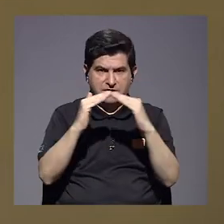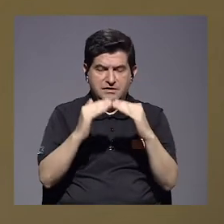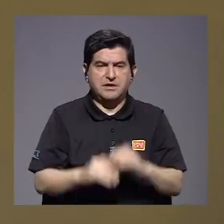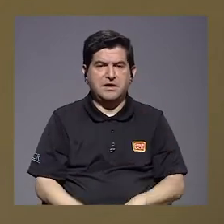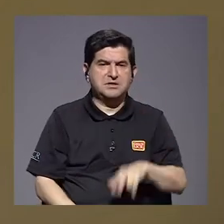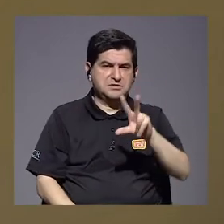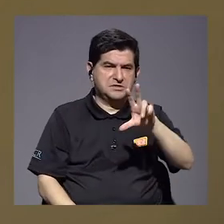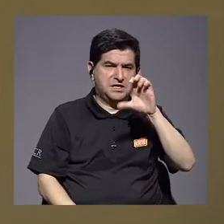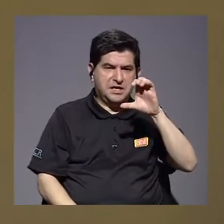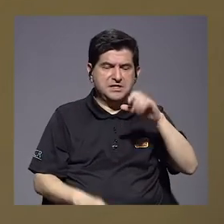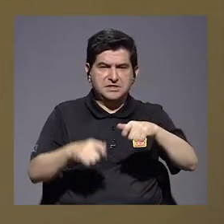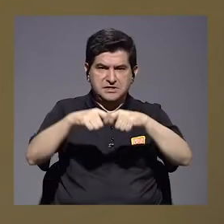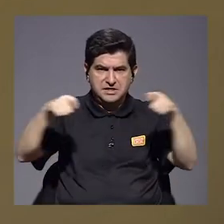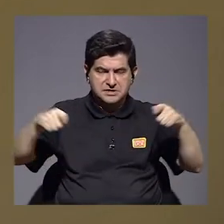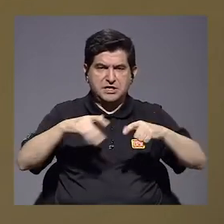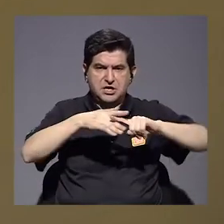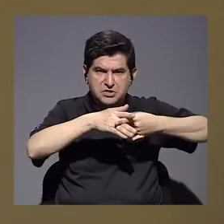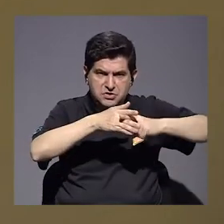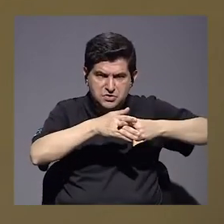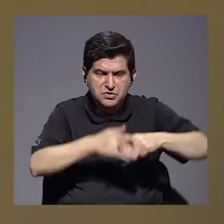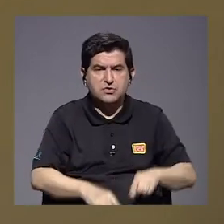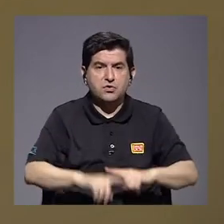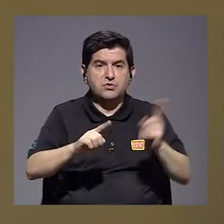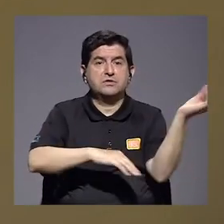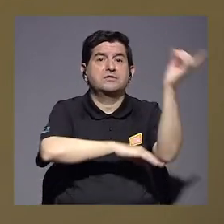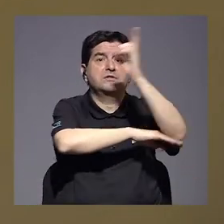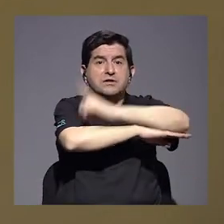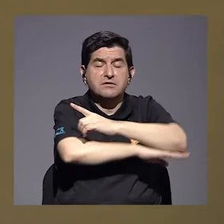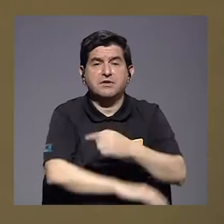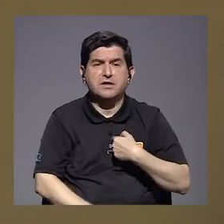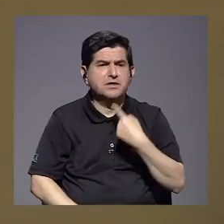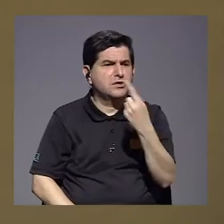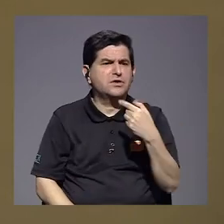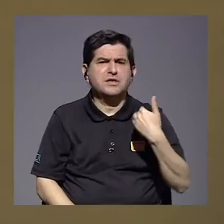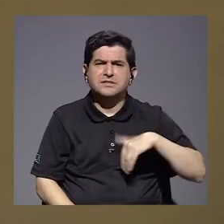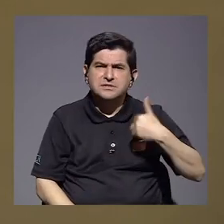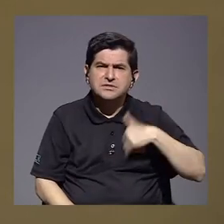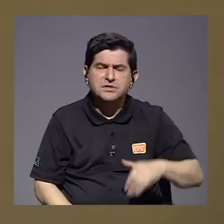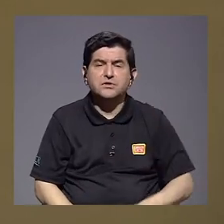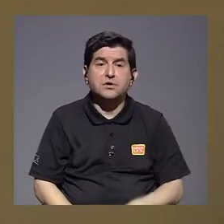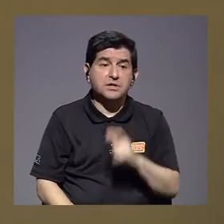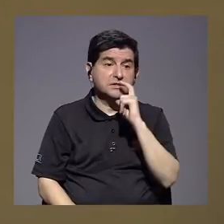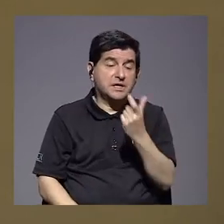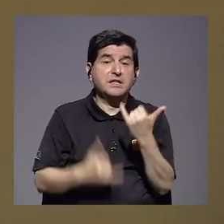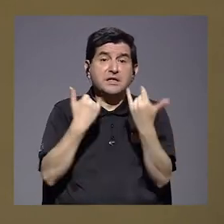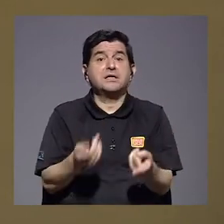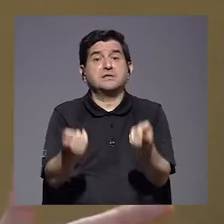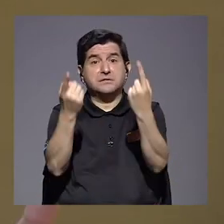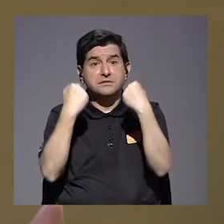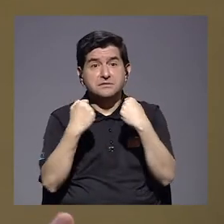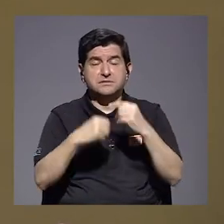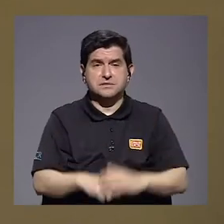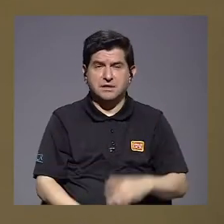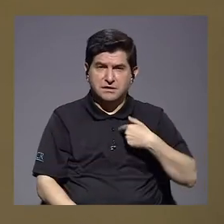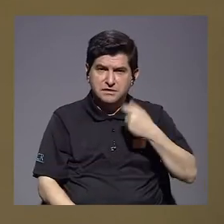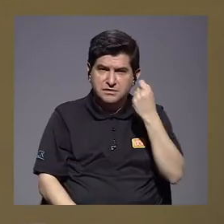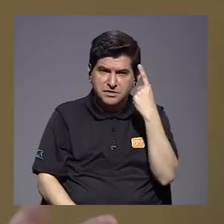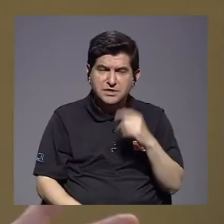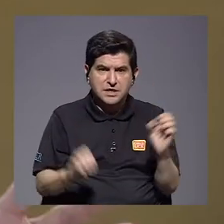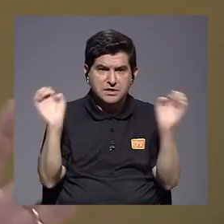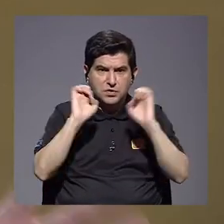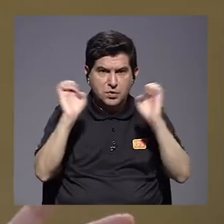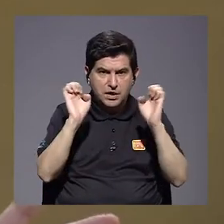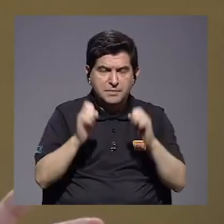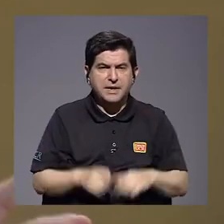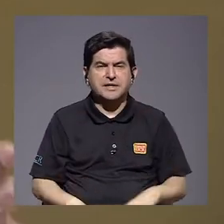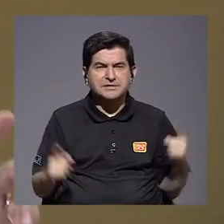como a los 300 metros, a hacer una reparación que duró varios días. Y yo les decía a los señores, qué dicha que ya llegaron. Entiendo que en emergencia debe